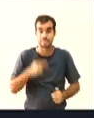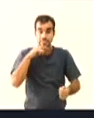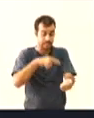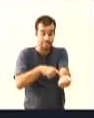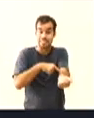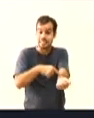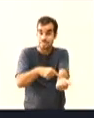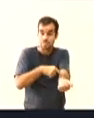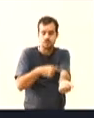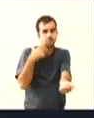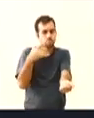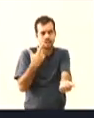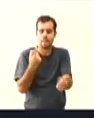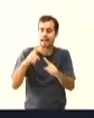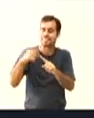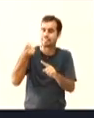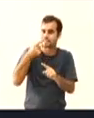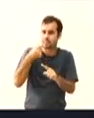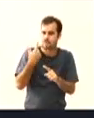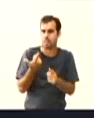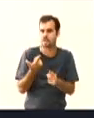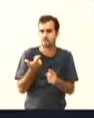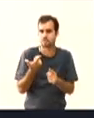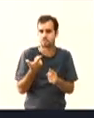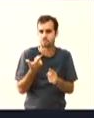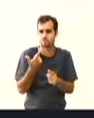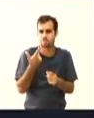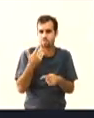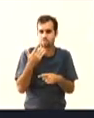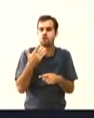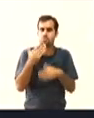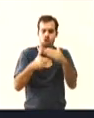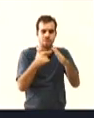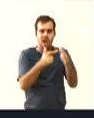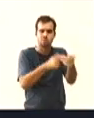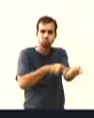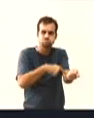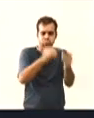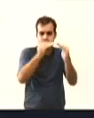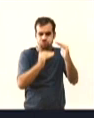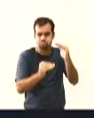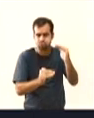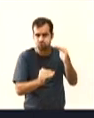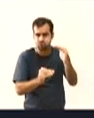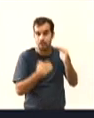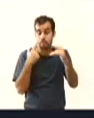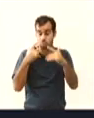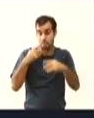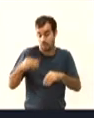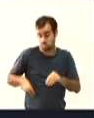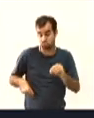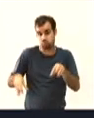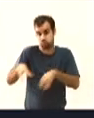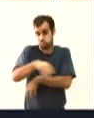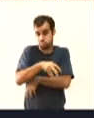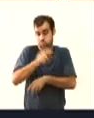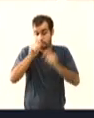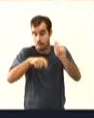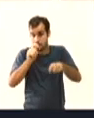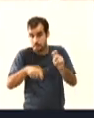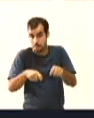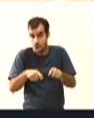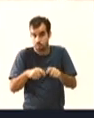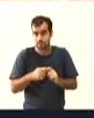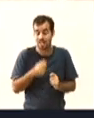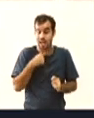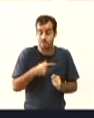para muchos tratamientos que causan anemia y es indispensable para trasplantes e intervenciones quirúrgicas. Además, es necesaria en accidentes